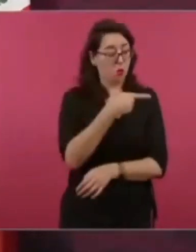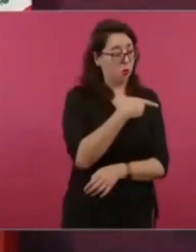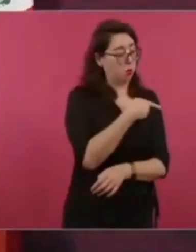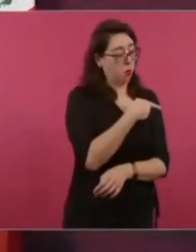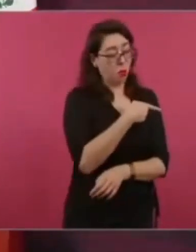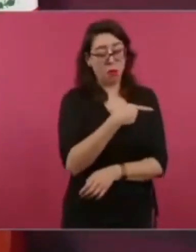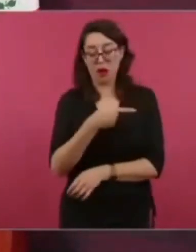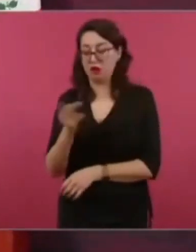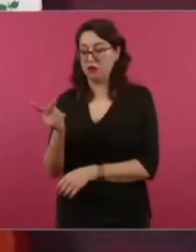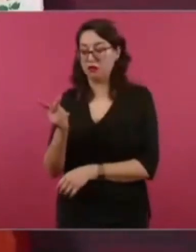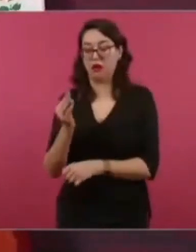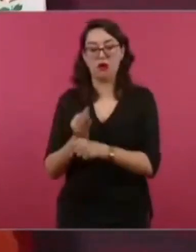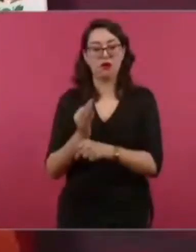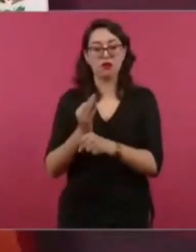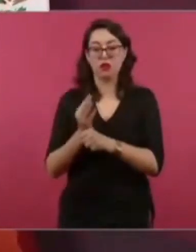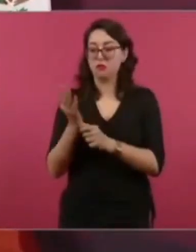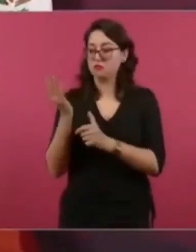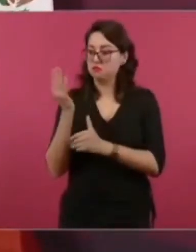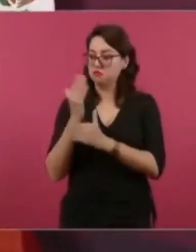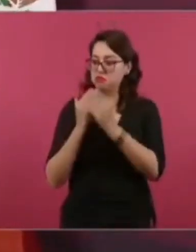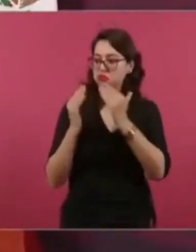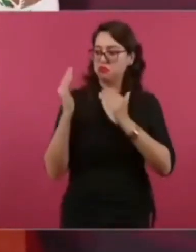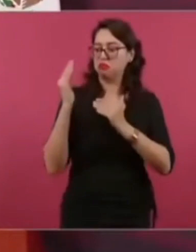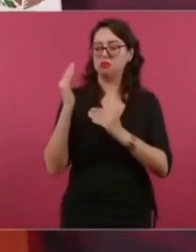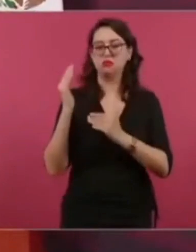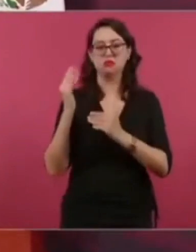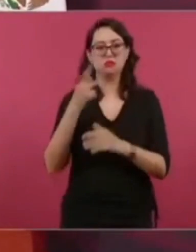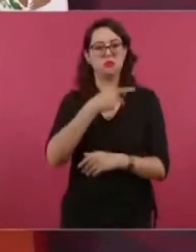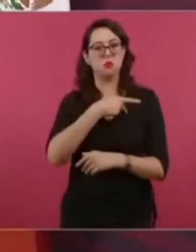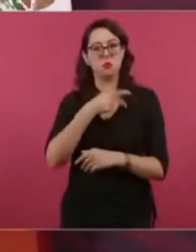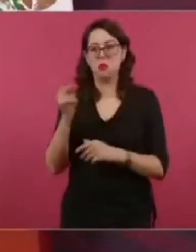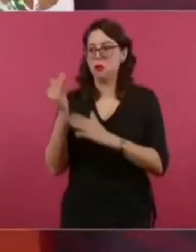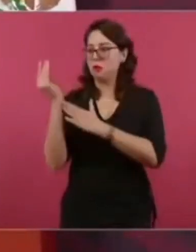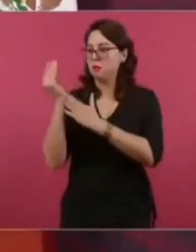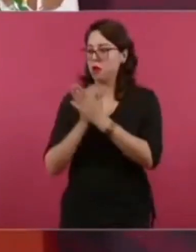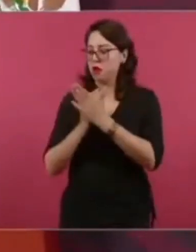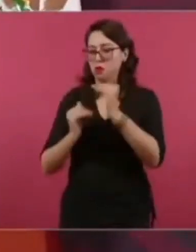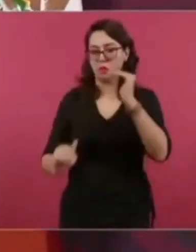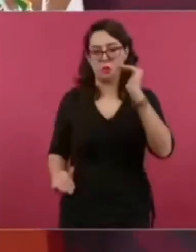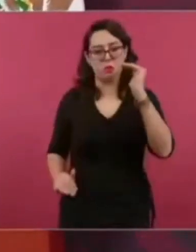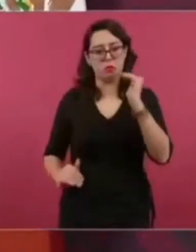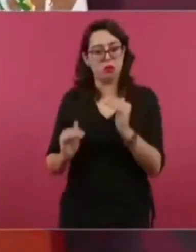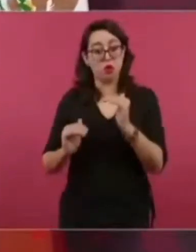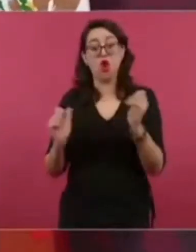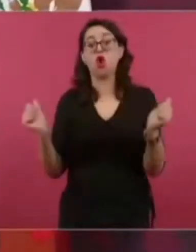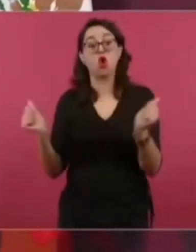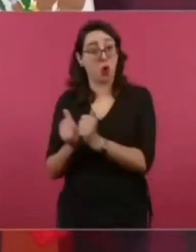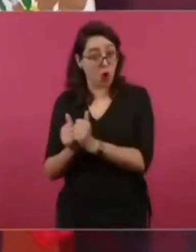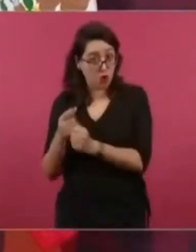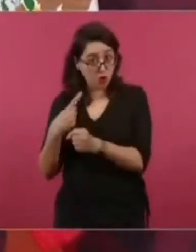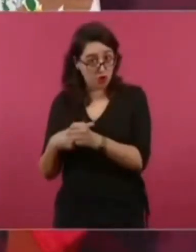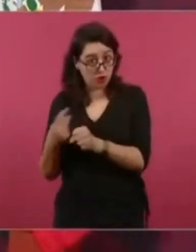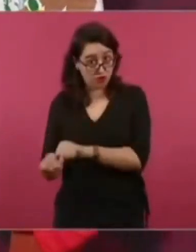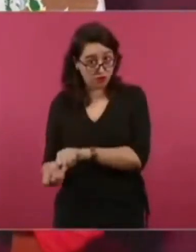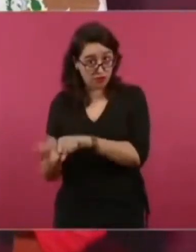a pesar de la pandemia, de la crisis económica.